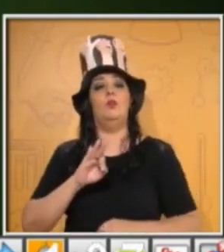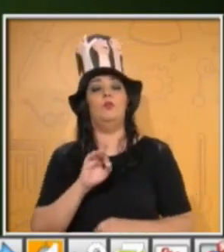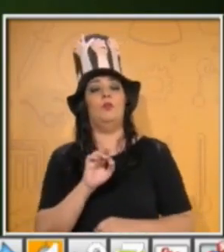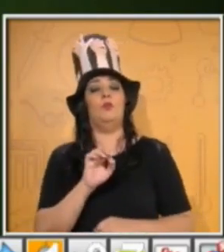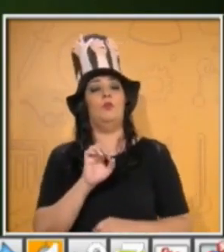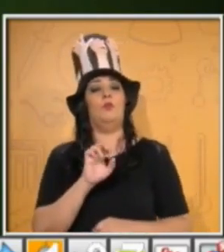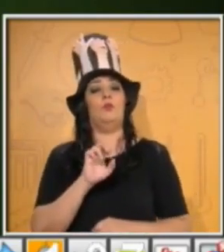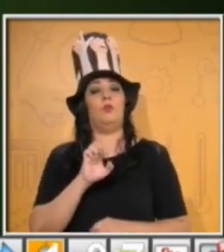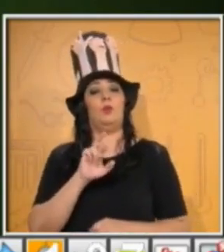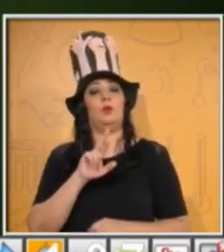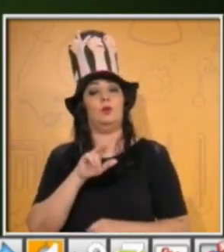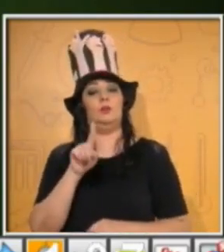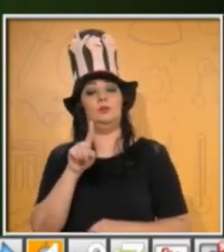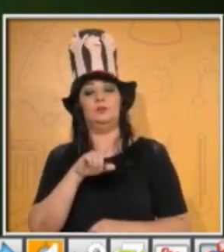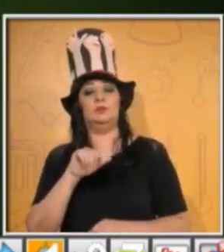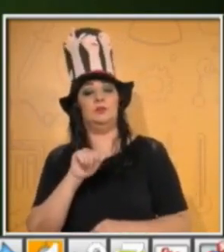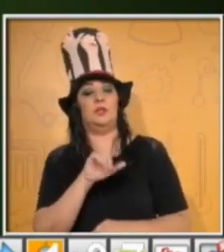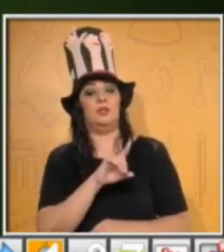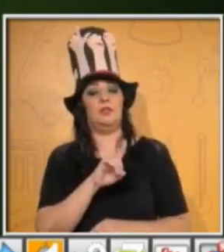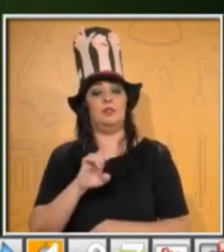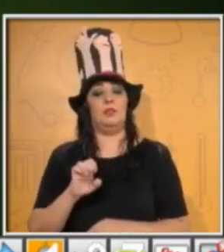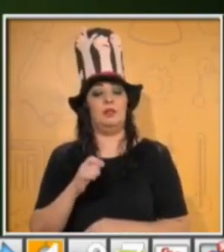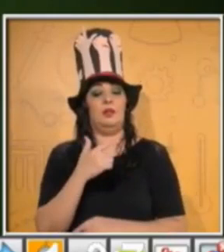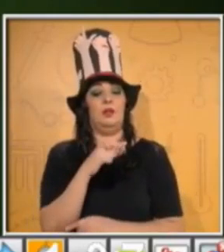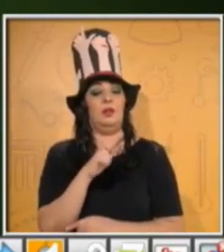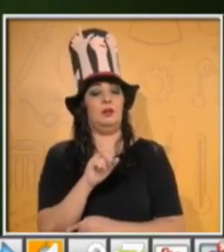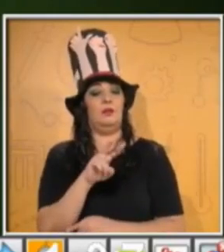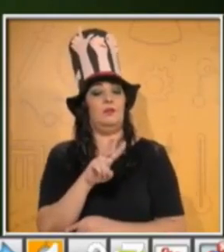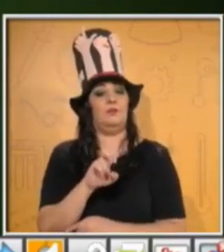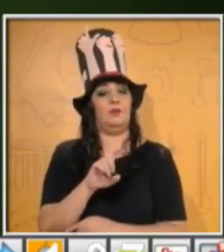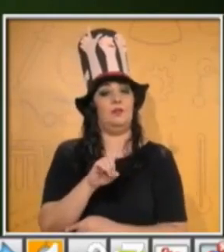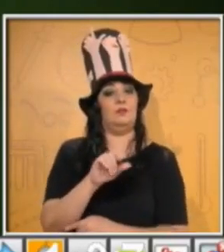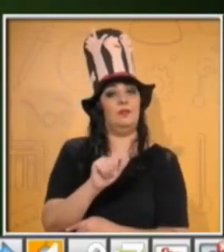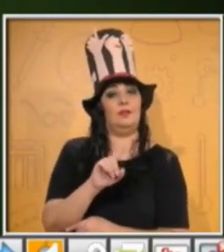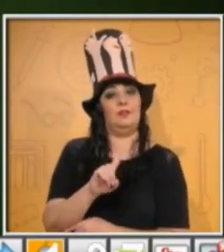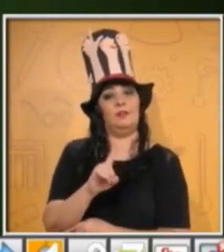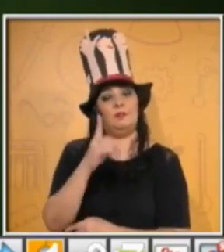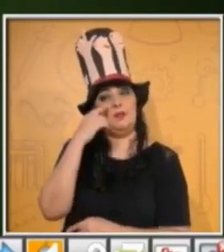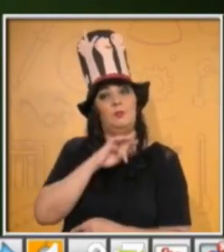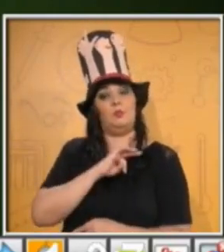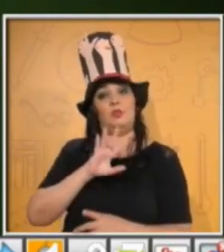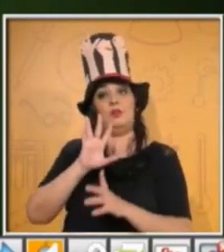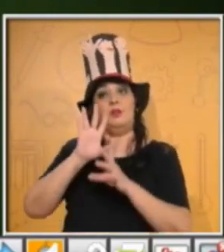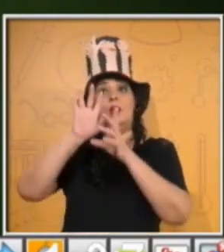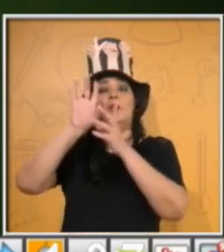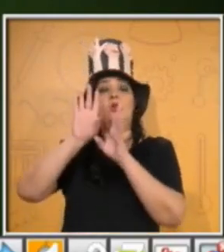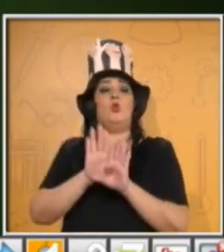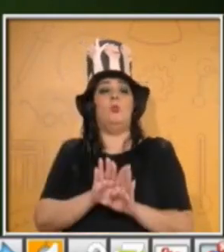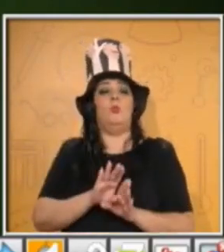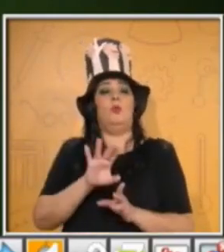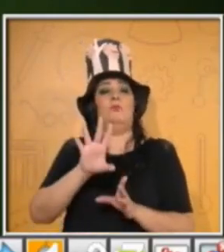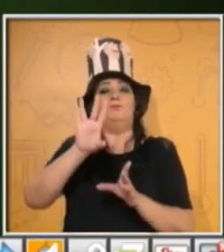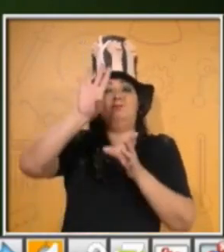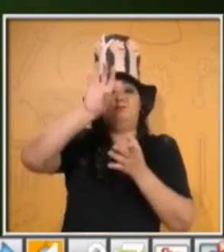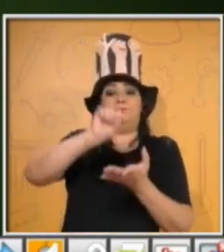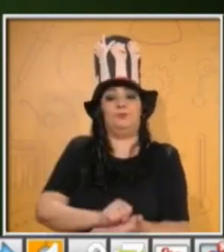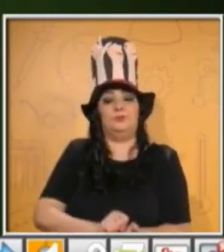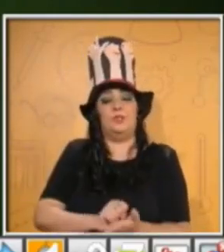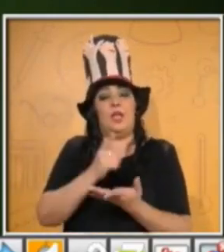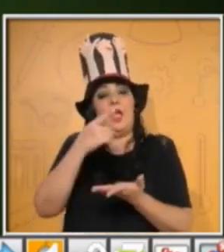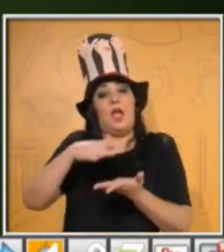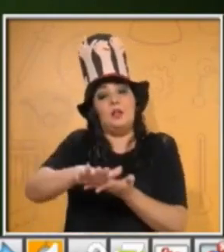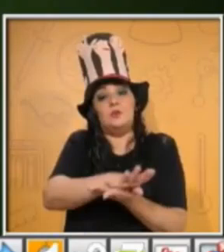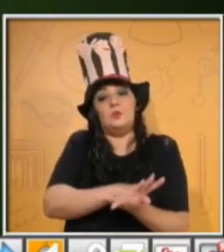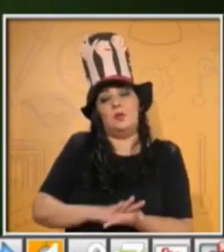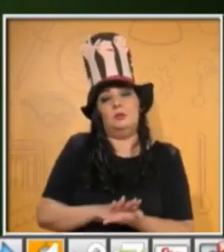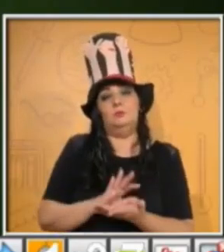fuerza de la Tierra para atraer los objetos al suelo. Esto quiere decir que cualquier objeto que se aviente o